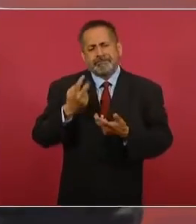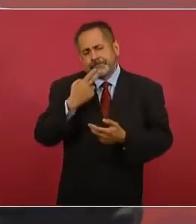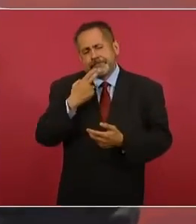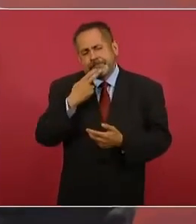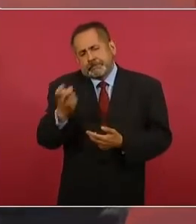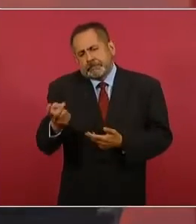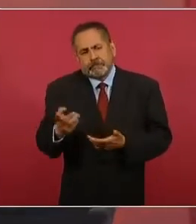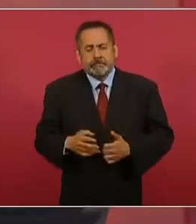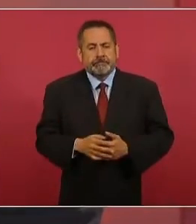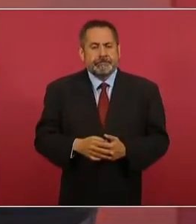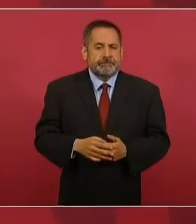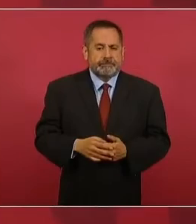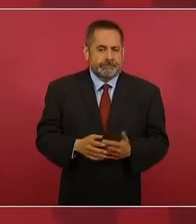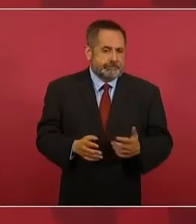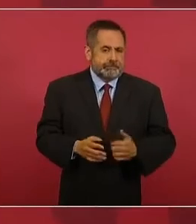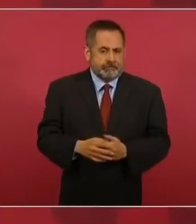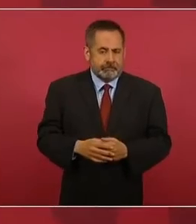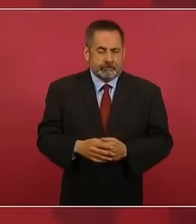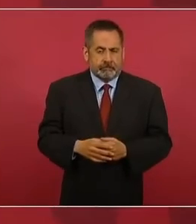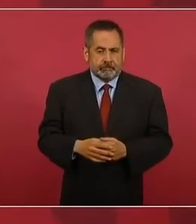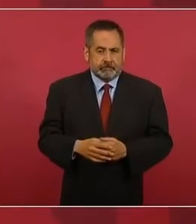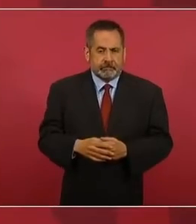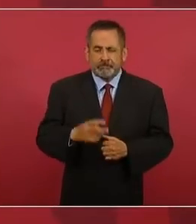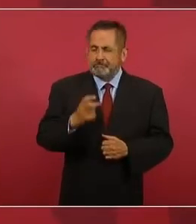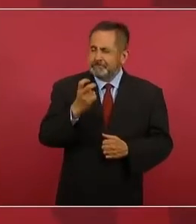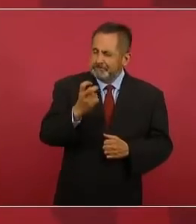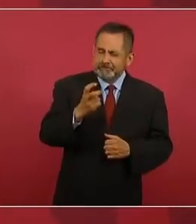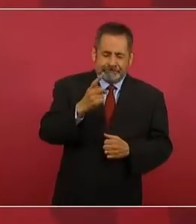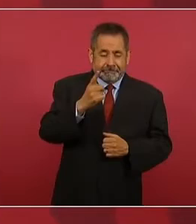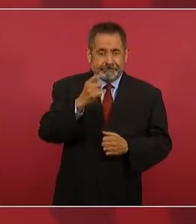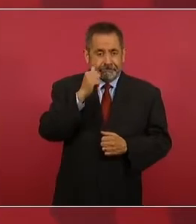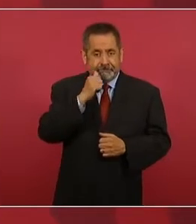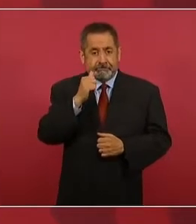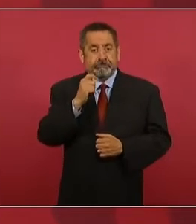Por eso la justicia siempre